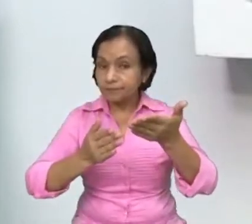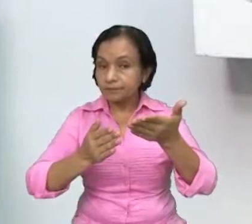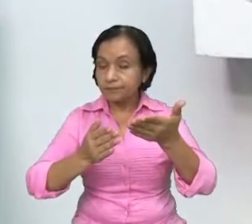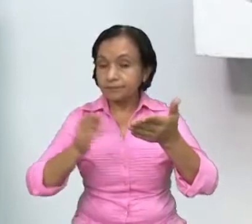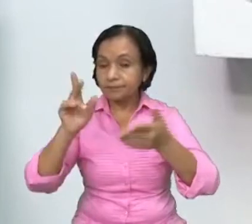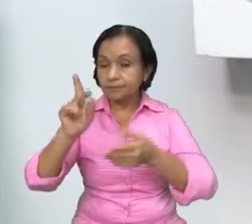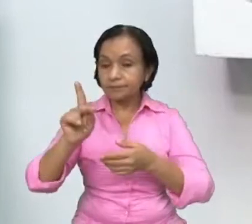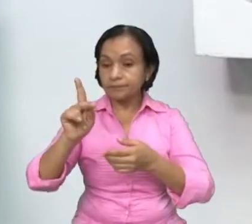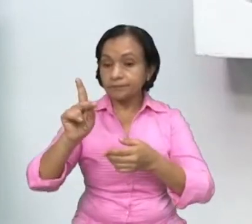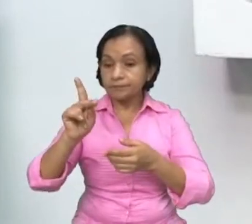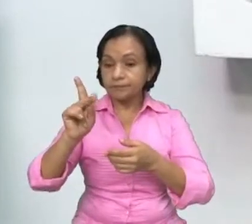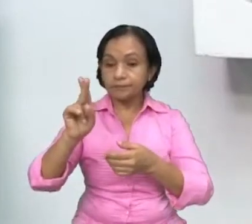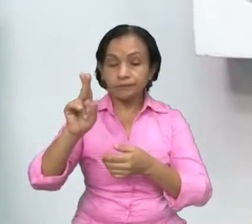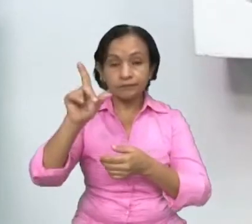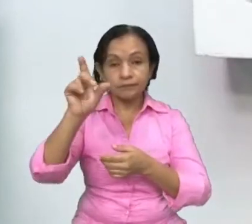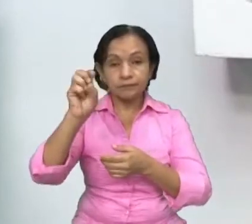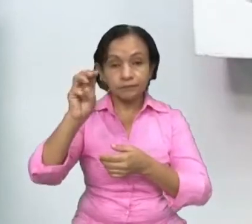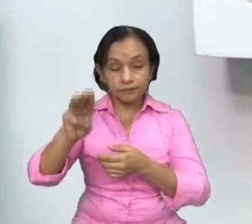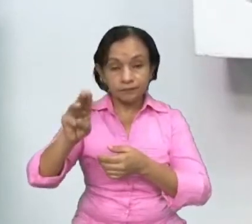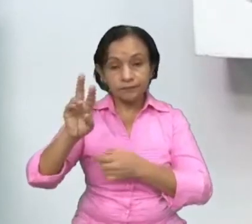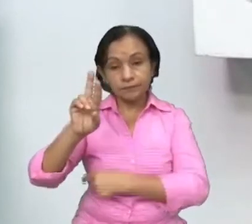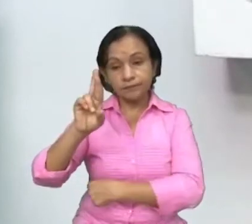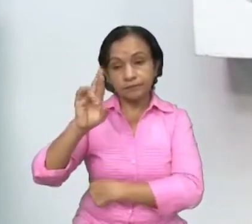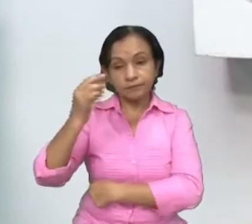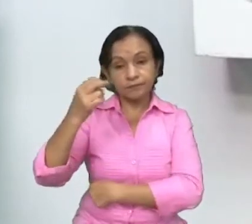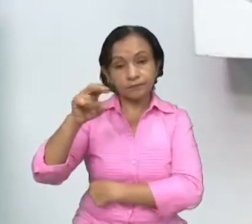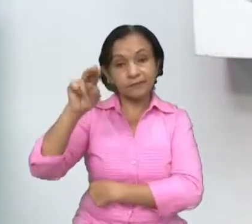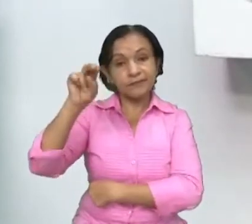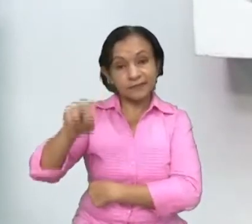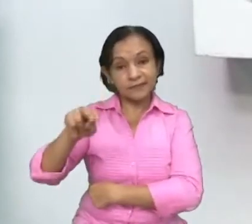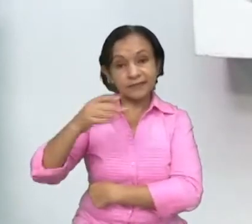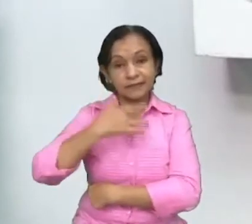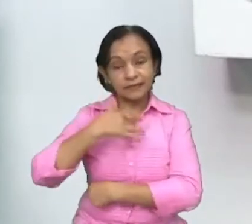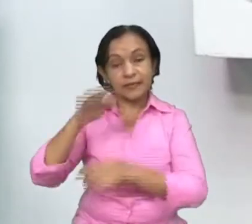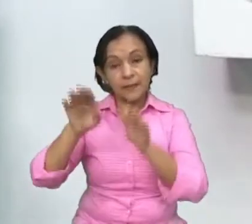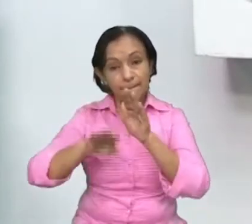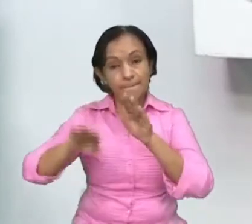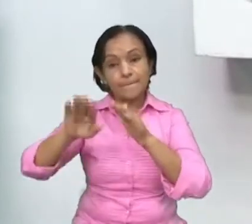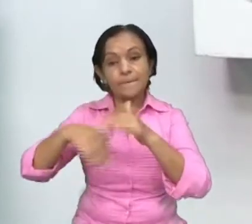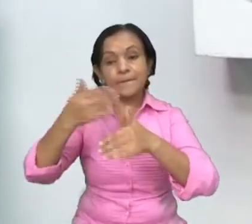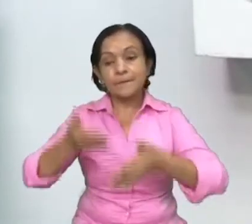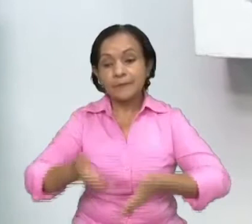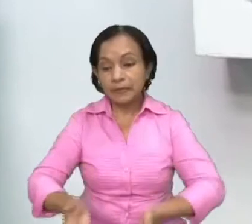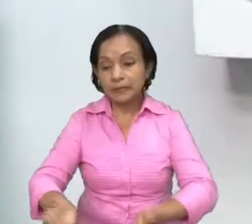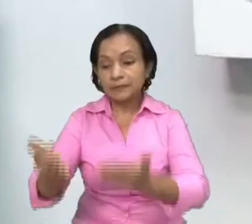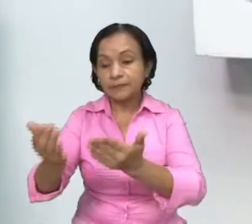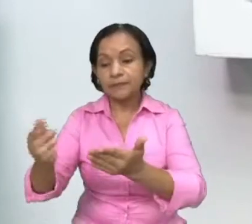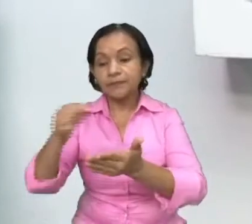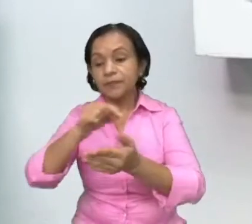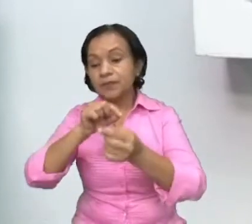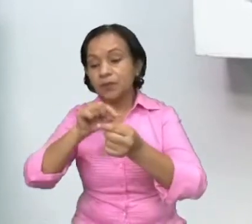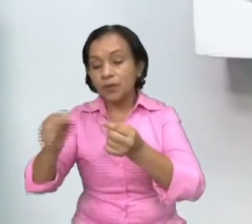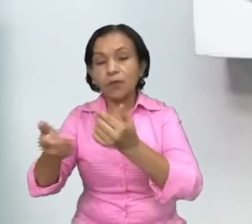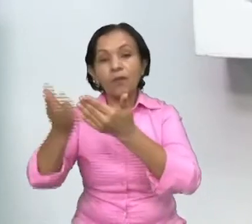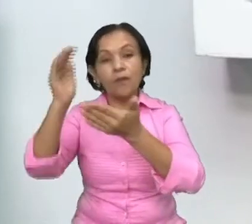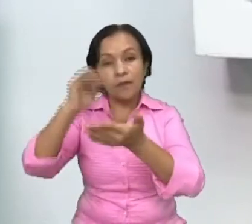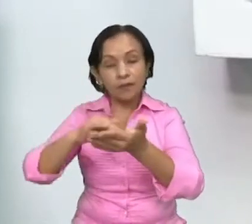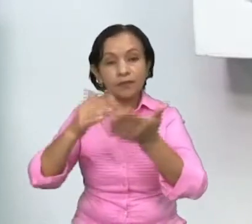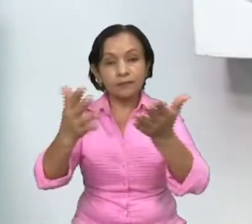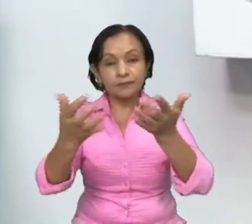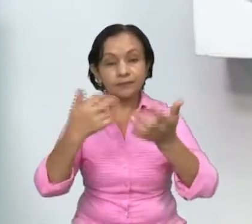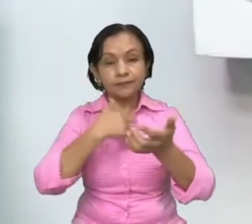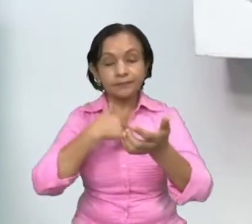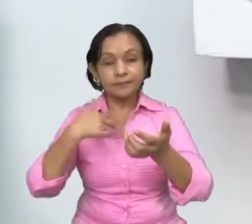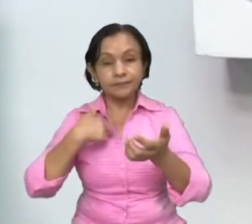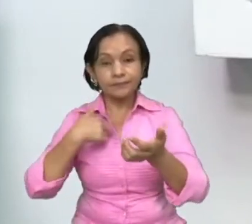tumor del pulmón o el tumor del riñón requieren aún una intervención al nacimiento. La intención